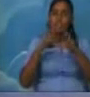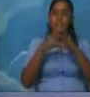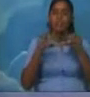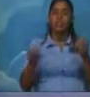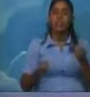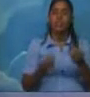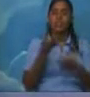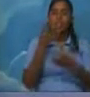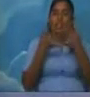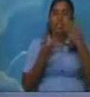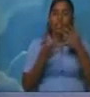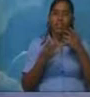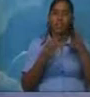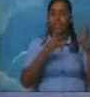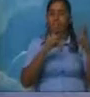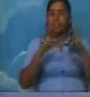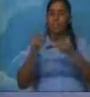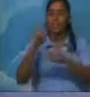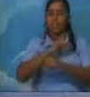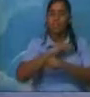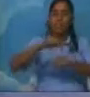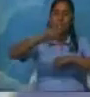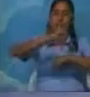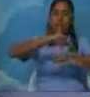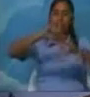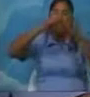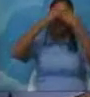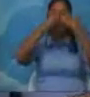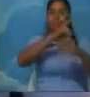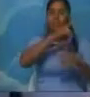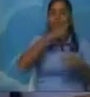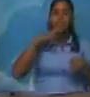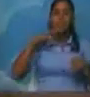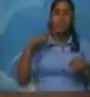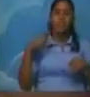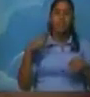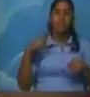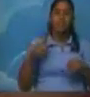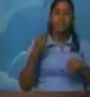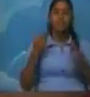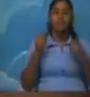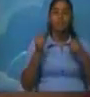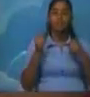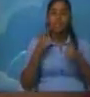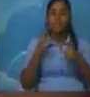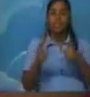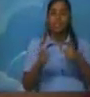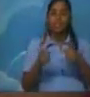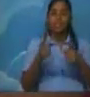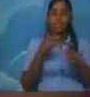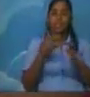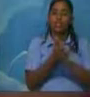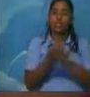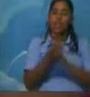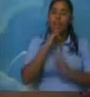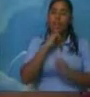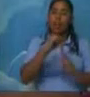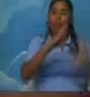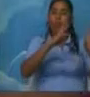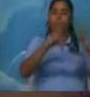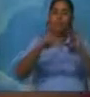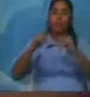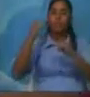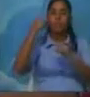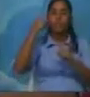Granados tierra de Olivos de aceite y de miel prácticamente es una tierra